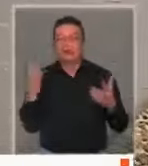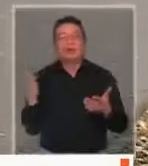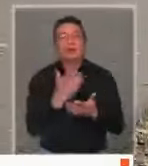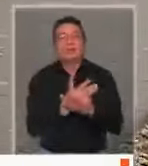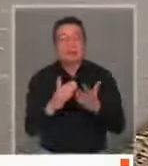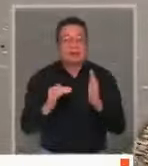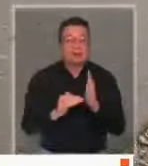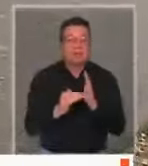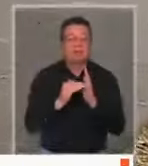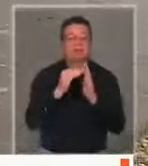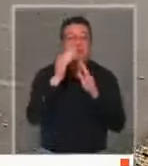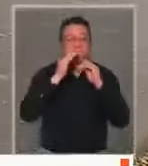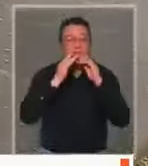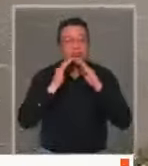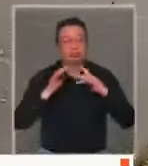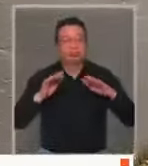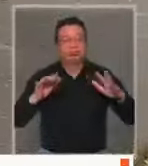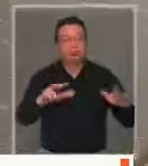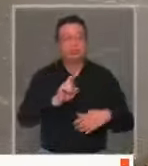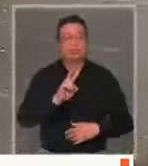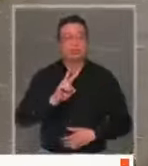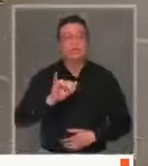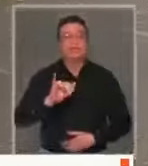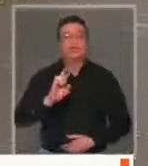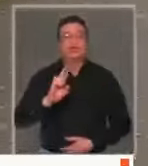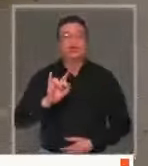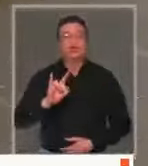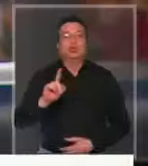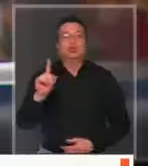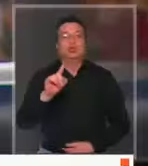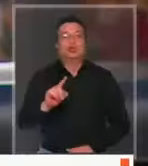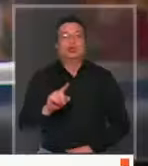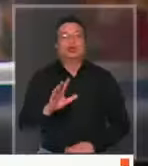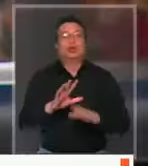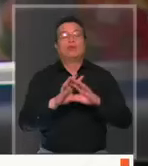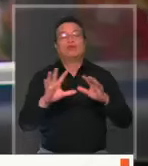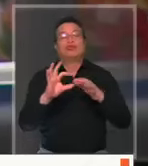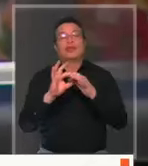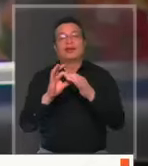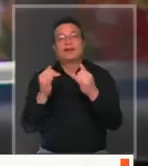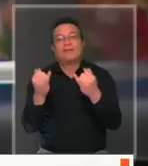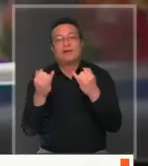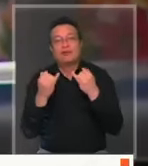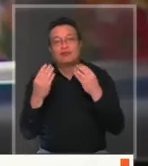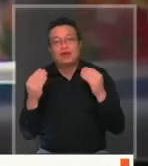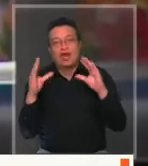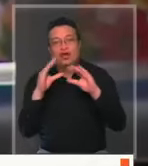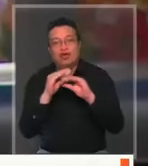aumento de la circulación de estos virus. Felipe Caro, muchísimas gracias por el reporte. Buenas noches.